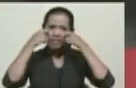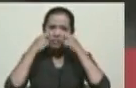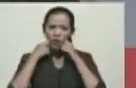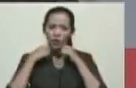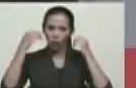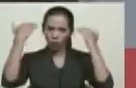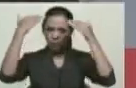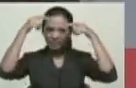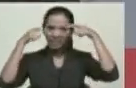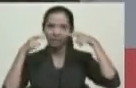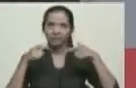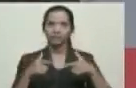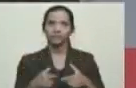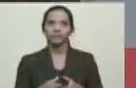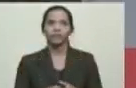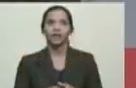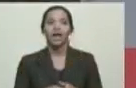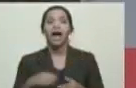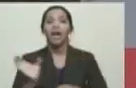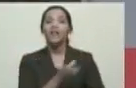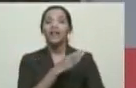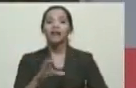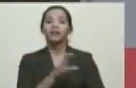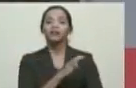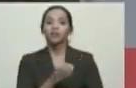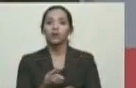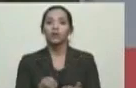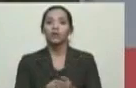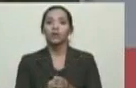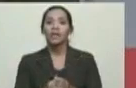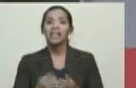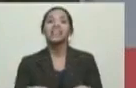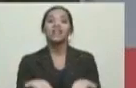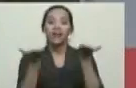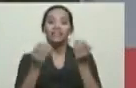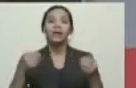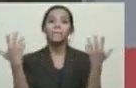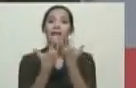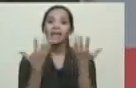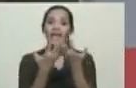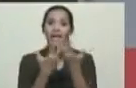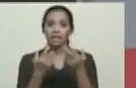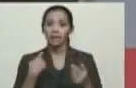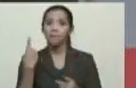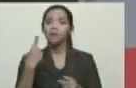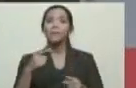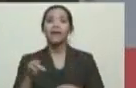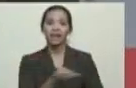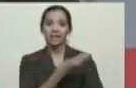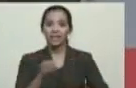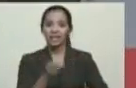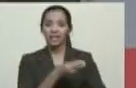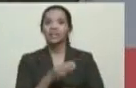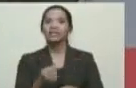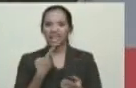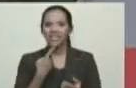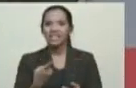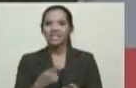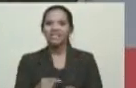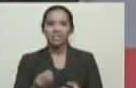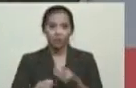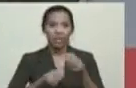se reunieron? Él lloró porque hay una canción que se llama Levántate y Pelea, de mi primer disco como solista, Levántate y Pelea, que narra exactamente lo que él iba a hacer